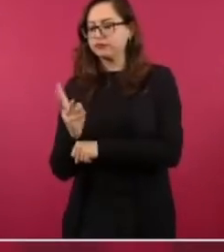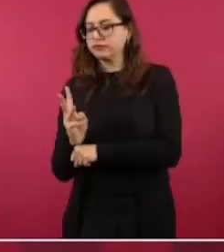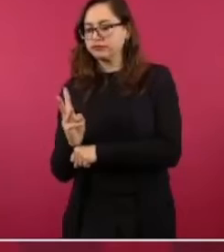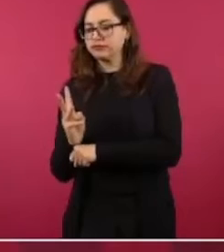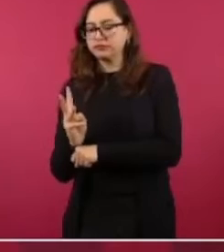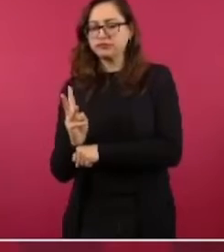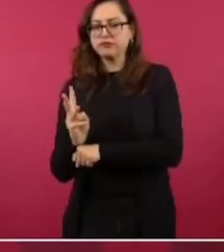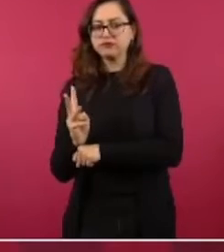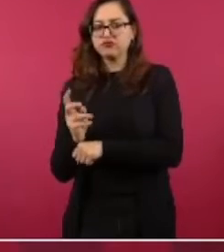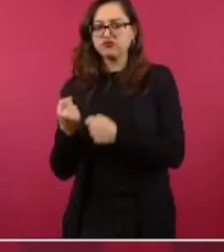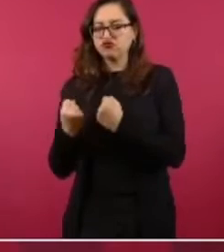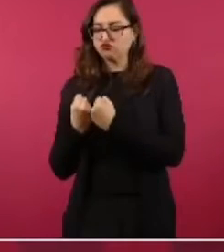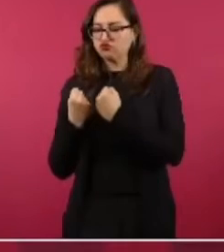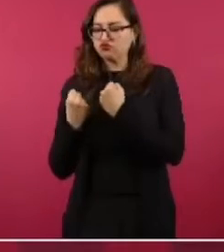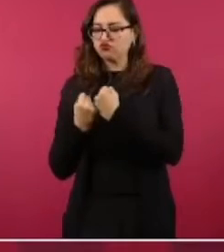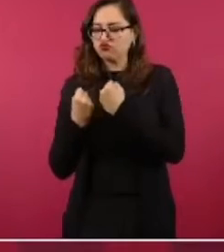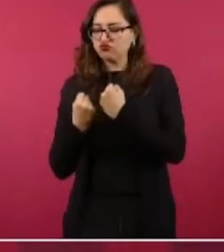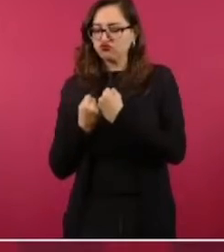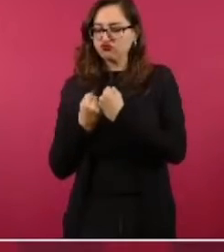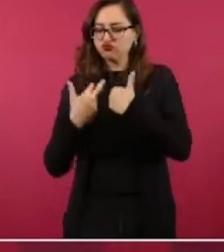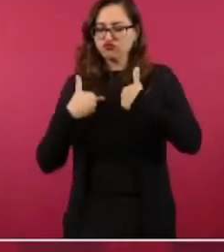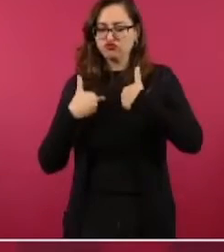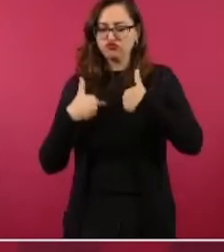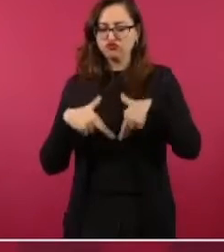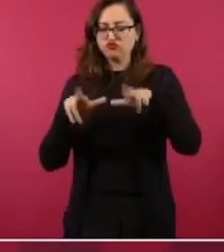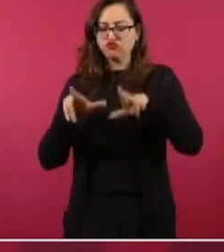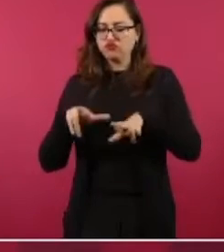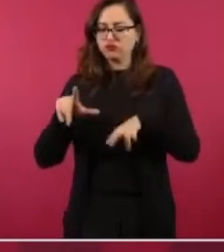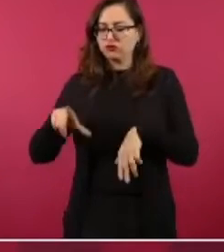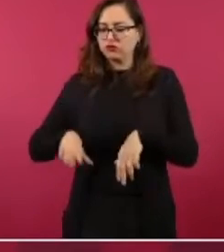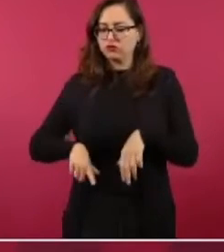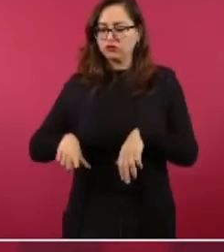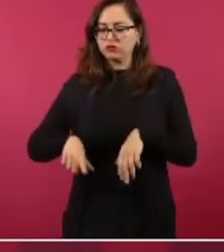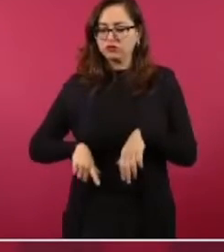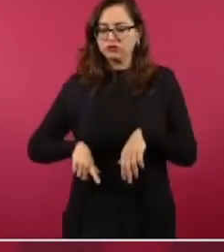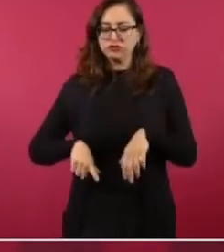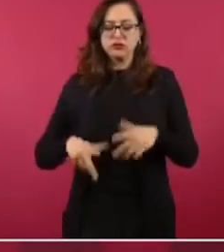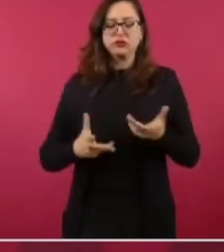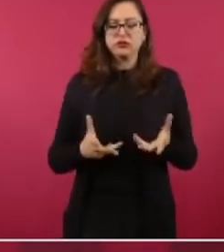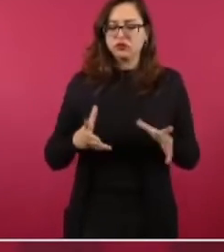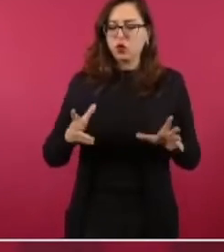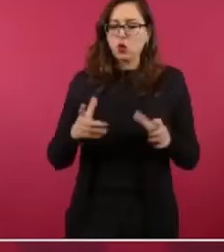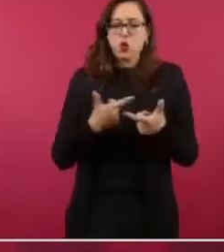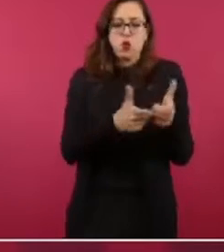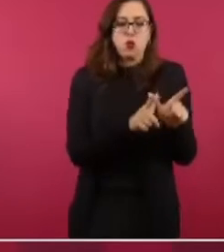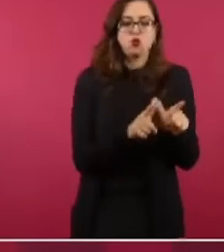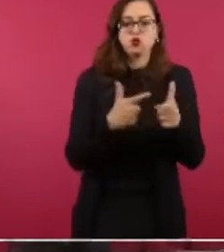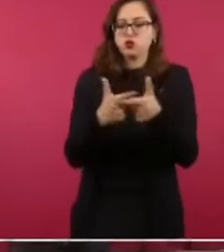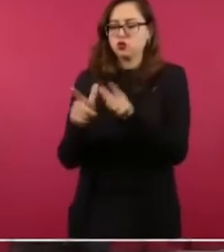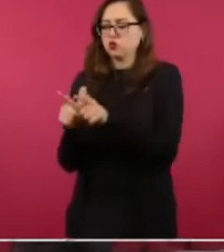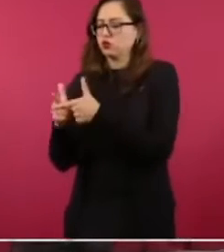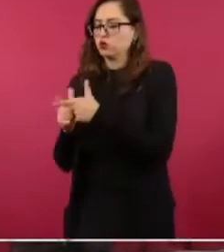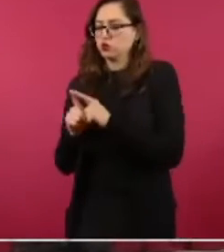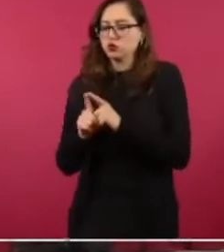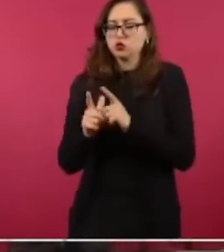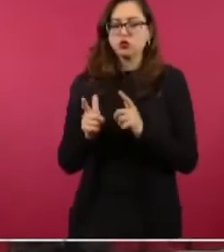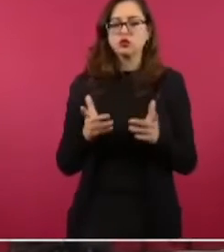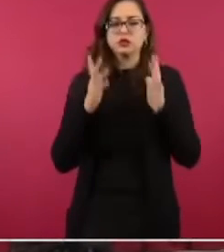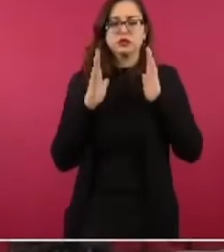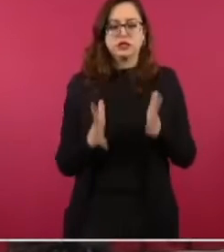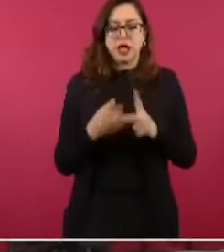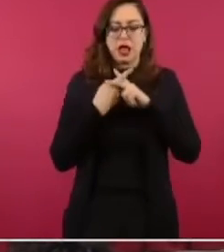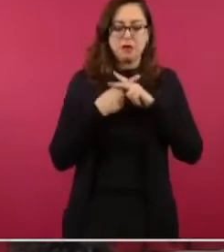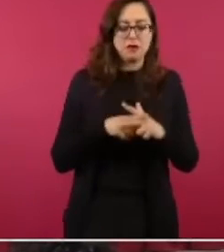confrontados, o representantes del gobierno y representantes de la oposición. Entonces, esos diálogos